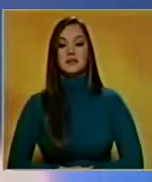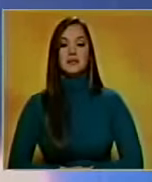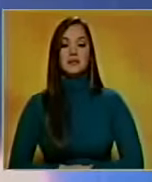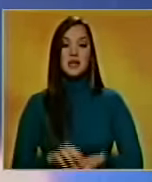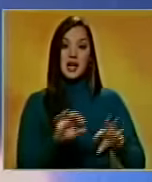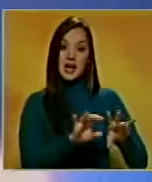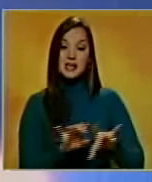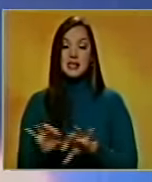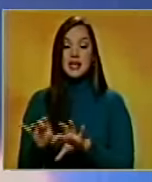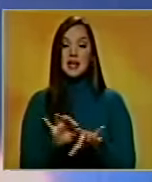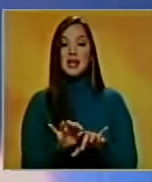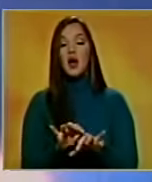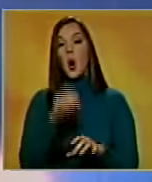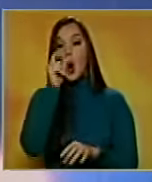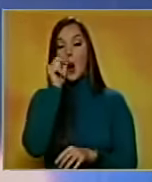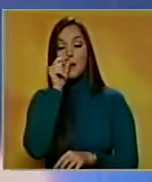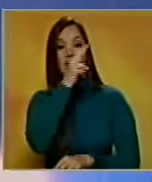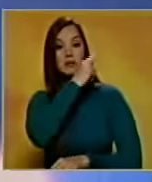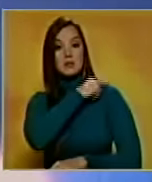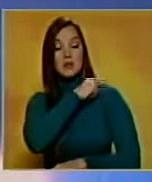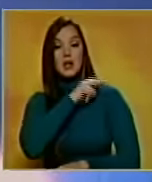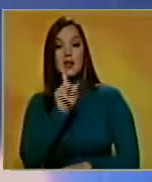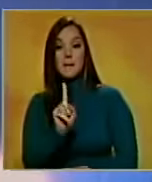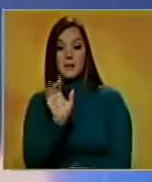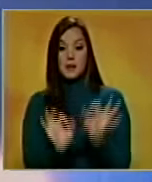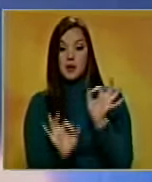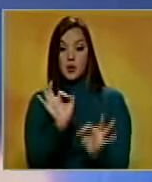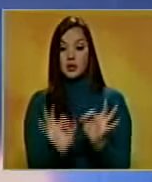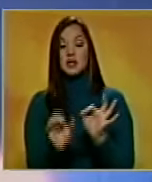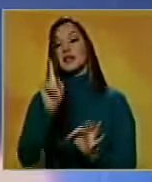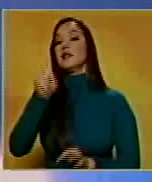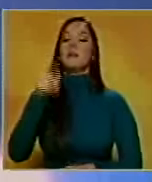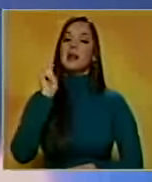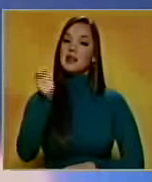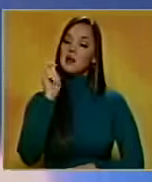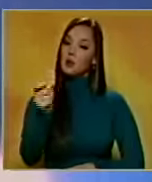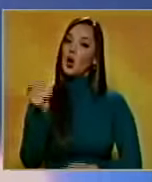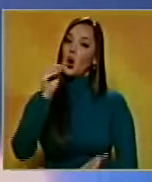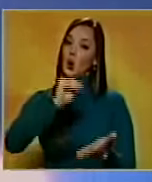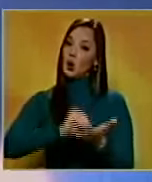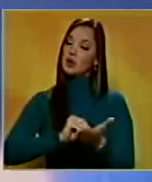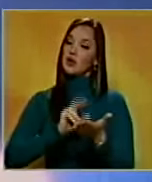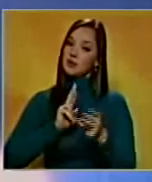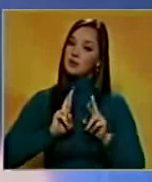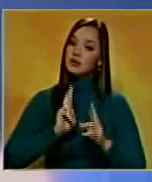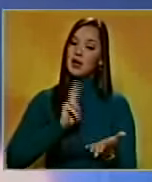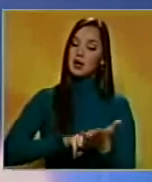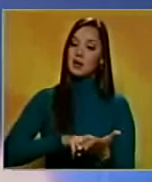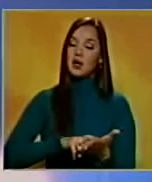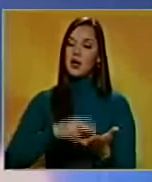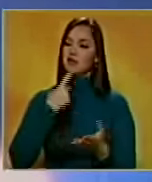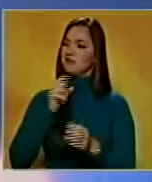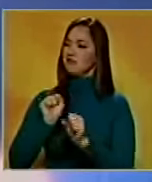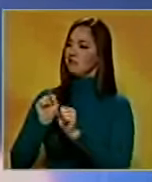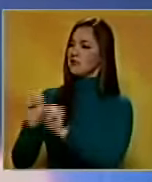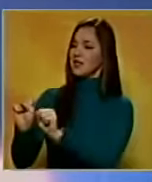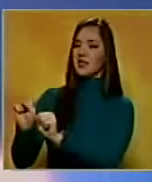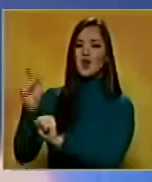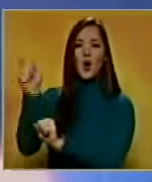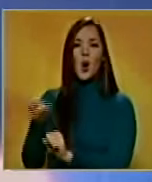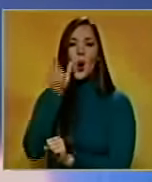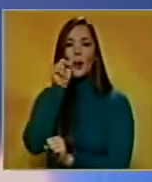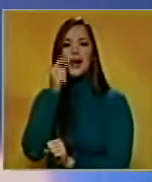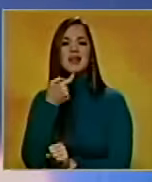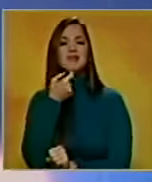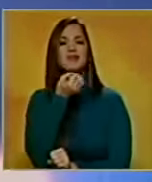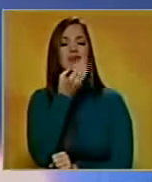El secretario general de Primero Justicia y diputado reelecto a la Asamblea Nacional, Tomás Guanipa, fustigó las declaraciones de Jorge Rodríguez, en las